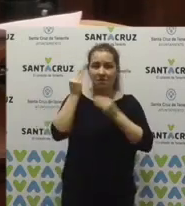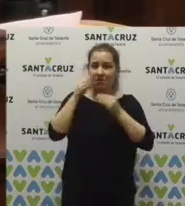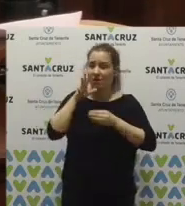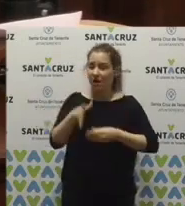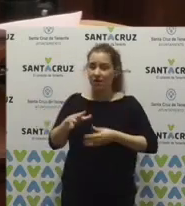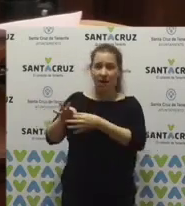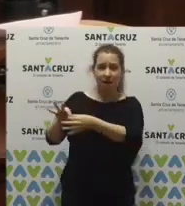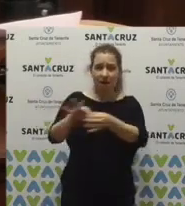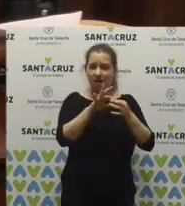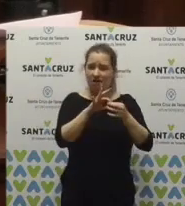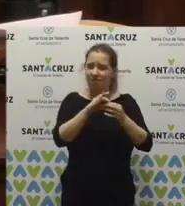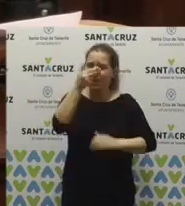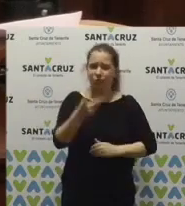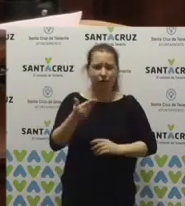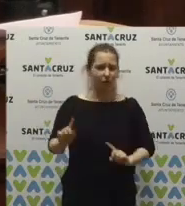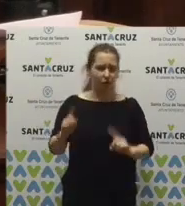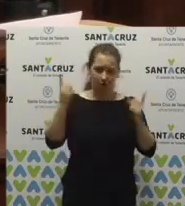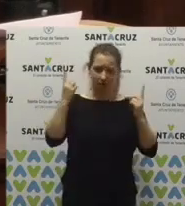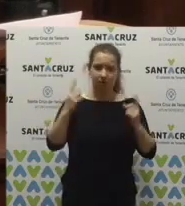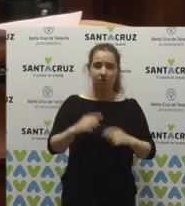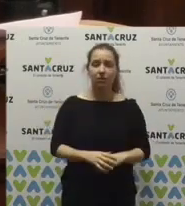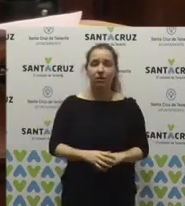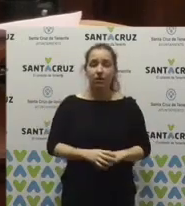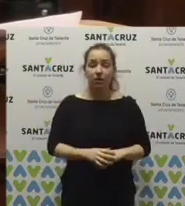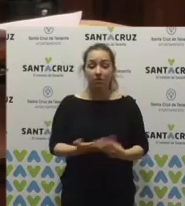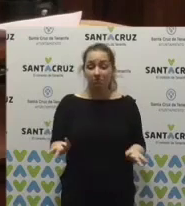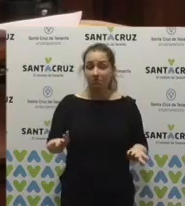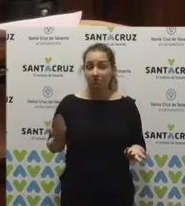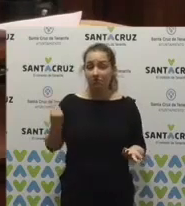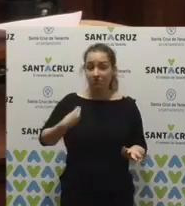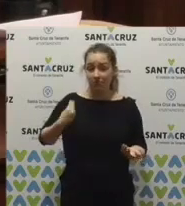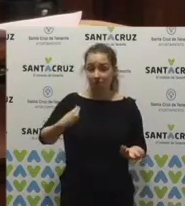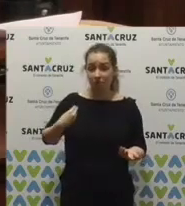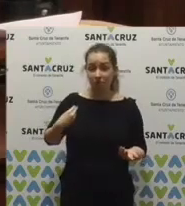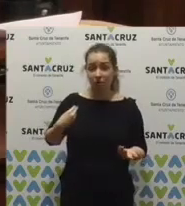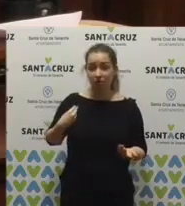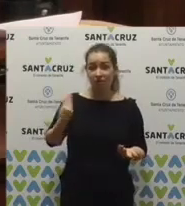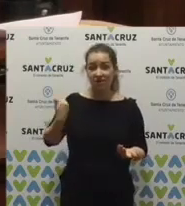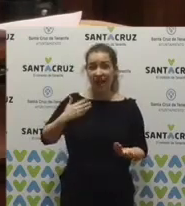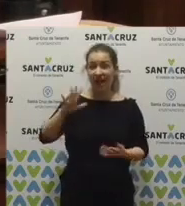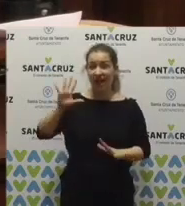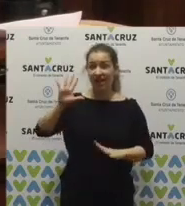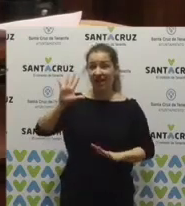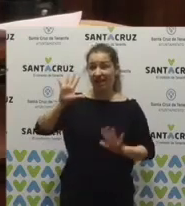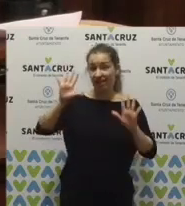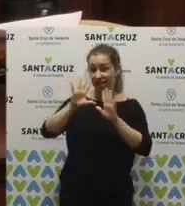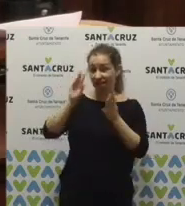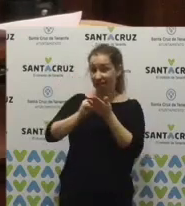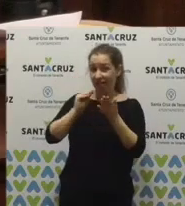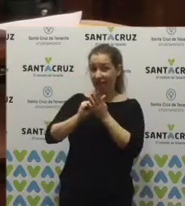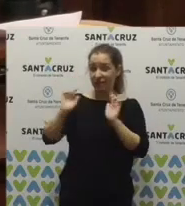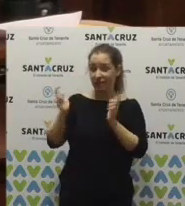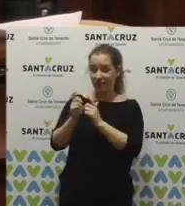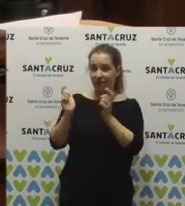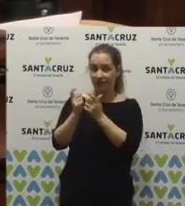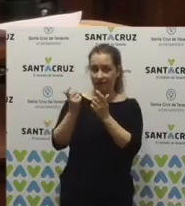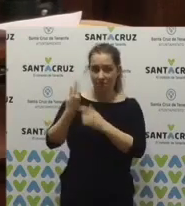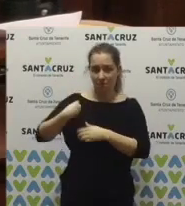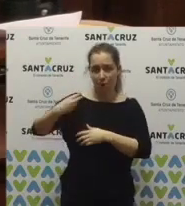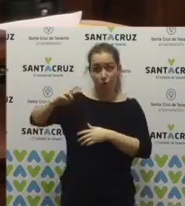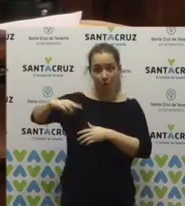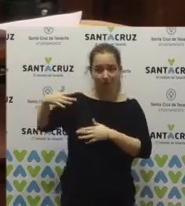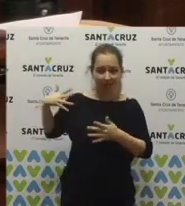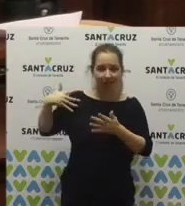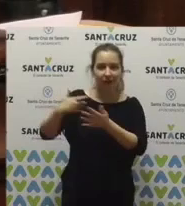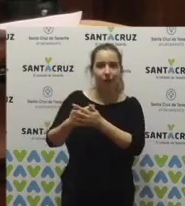aún si cabe y a lo largo pues de las diez juntas de portavoces que se mantuvieron durante estos dos meses de confinamiento pues ha salido